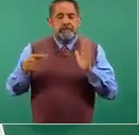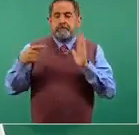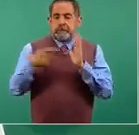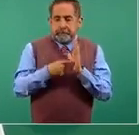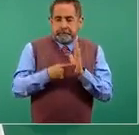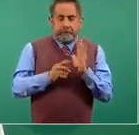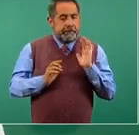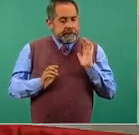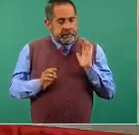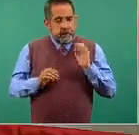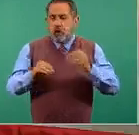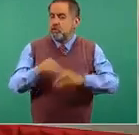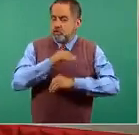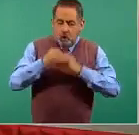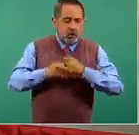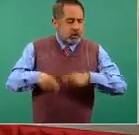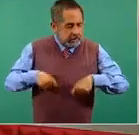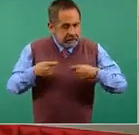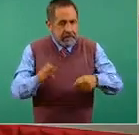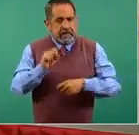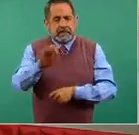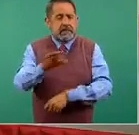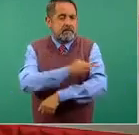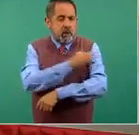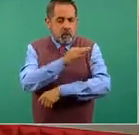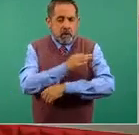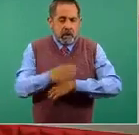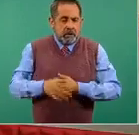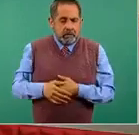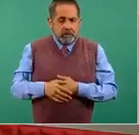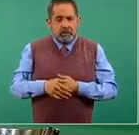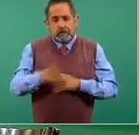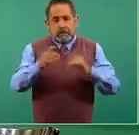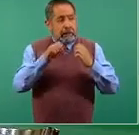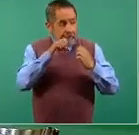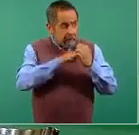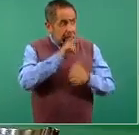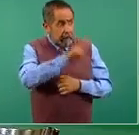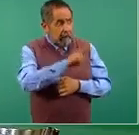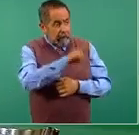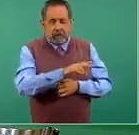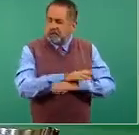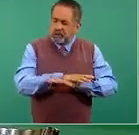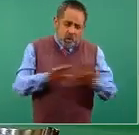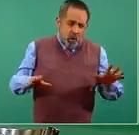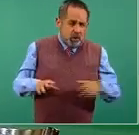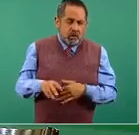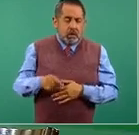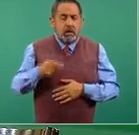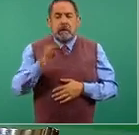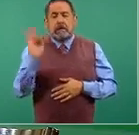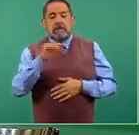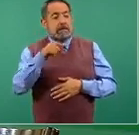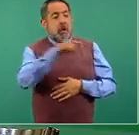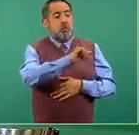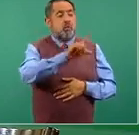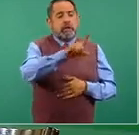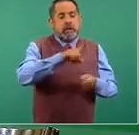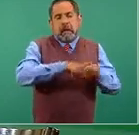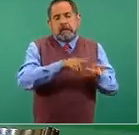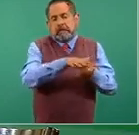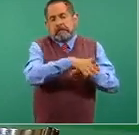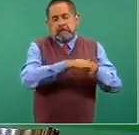y todas y todos van a tener esta vacuna. Entonces, tener cuidado, no dejarse engañar. Si alguien, una autoridad